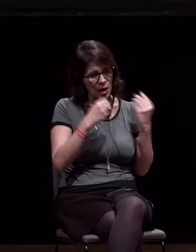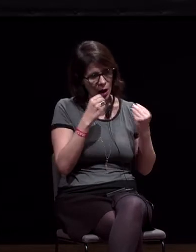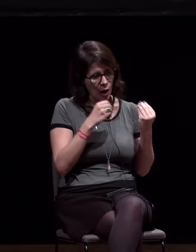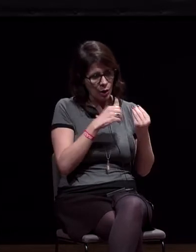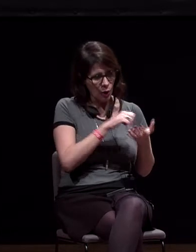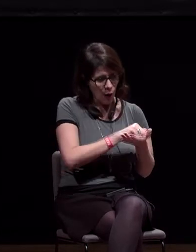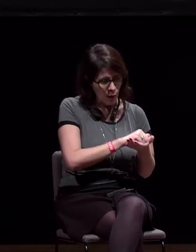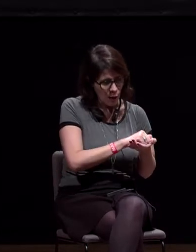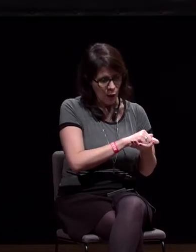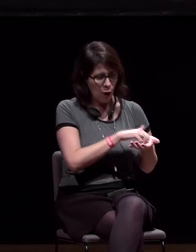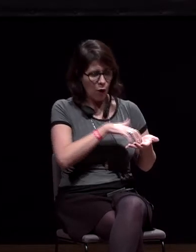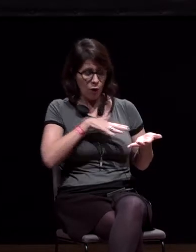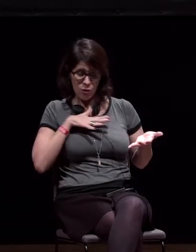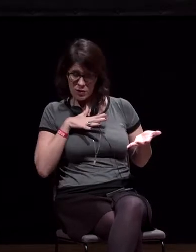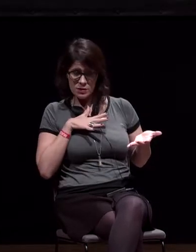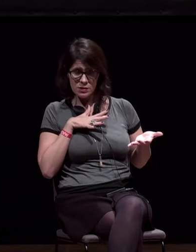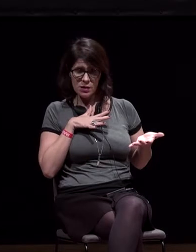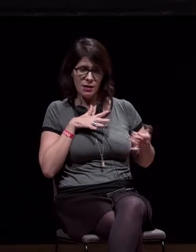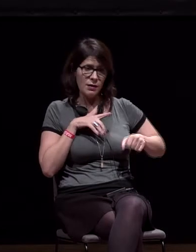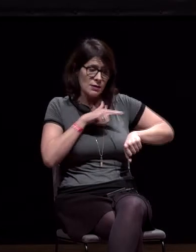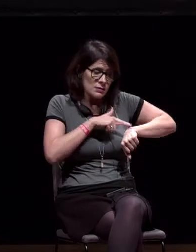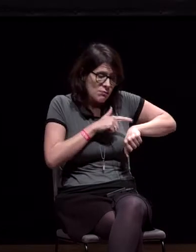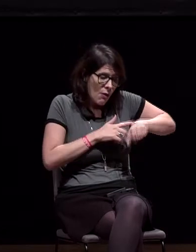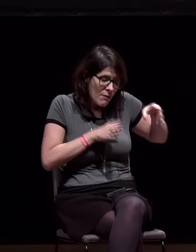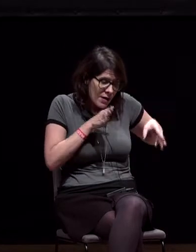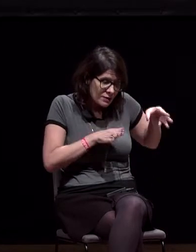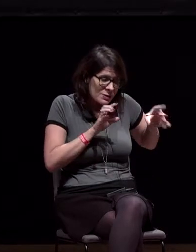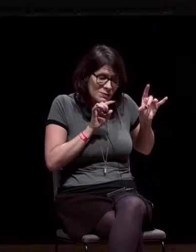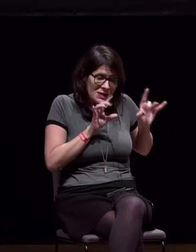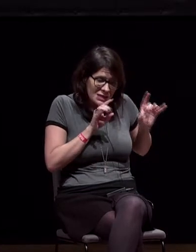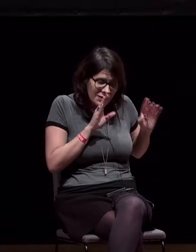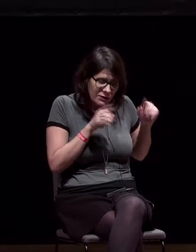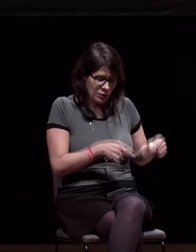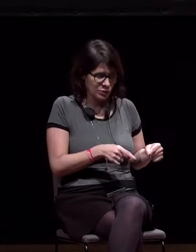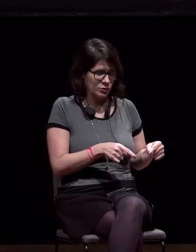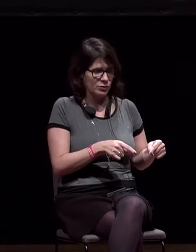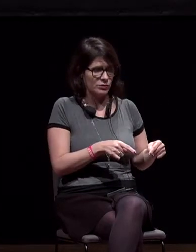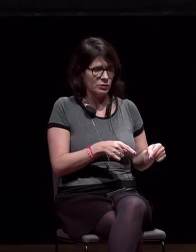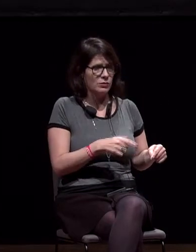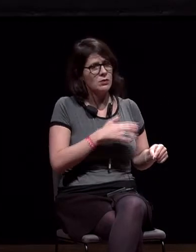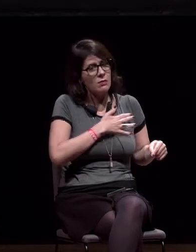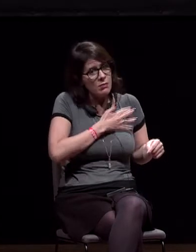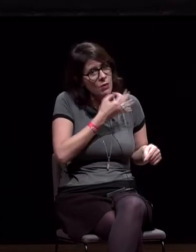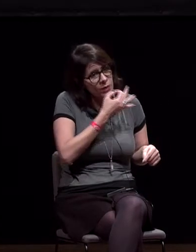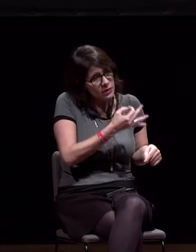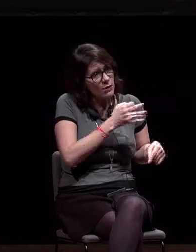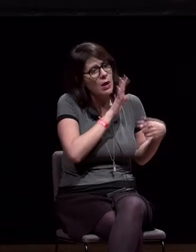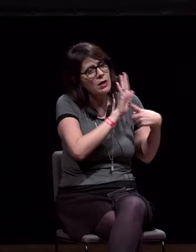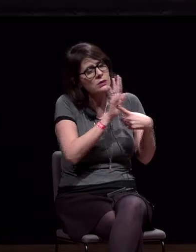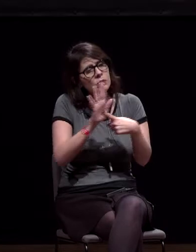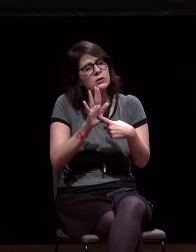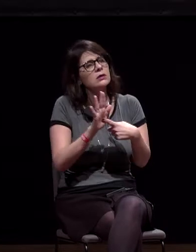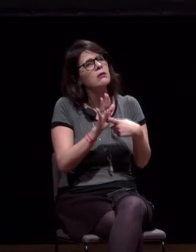descolonizarse de ese modelo en particular, y para mí hacer exposiciones que aportan una perspectiva crítica desde el